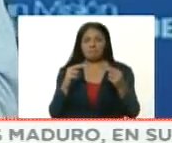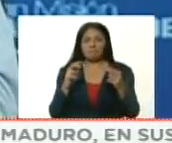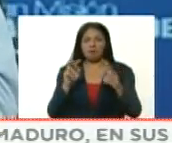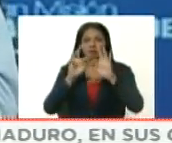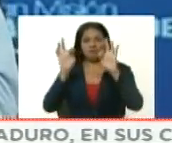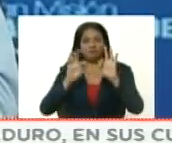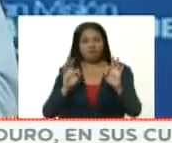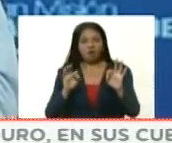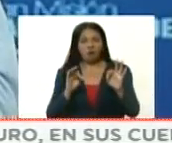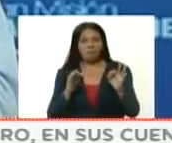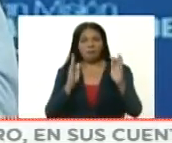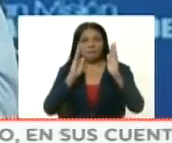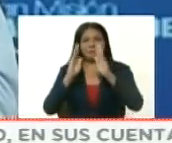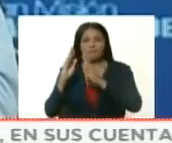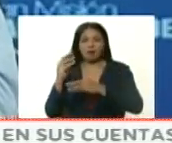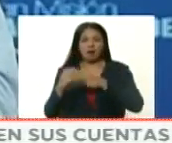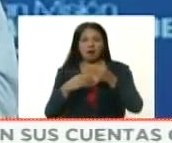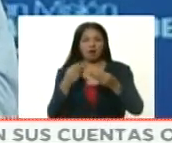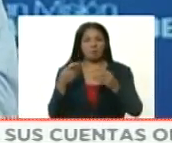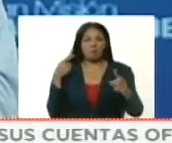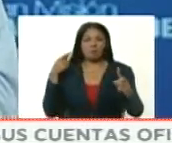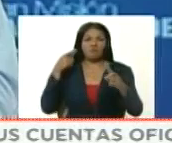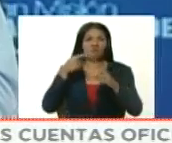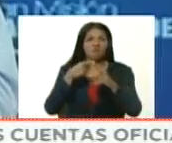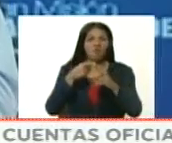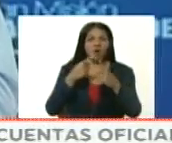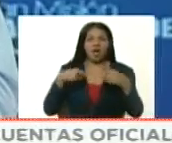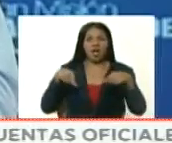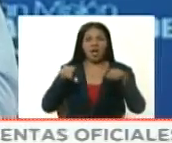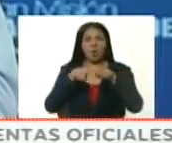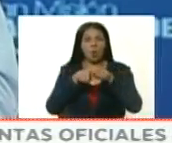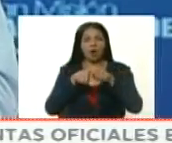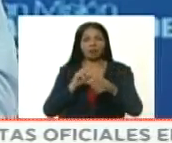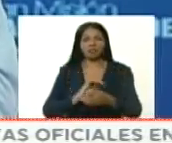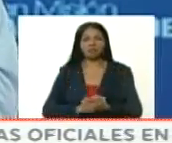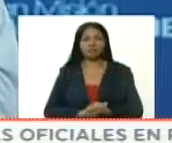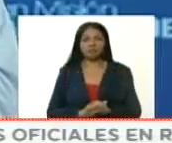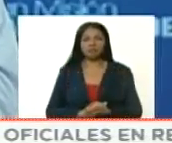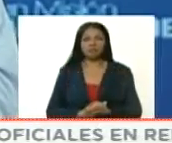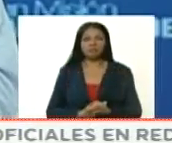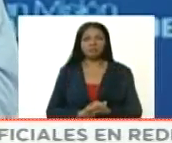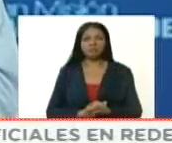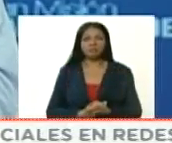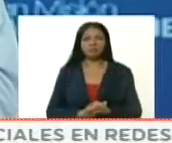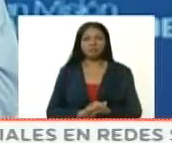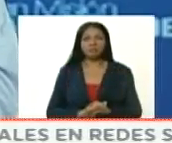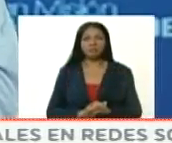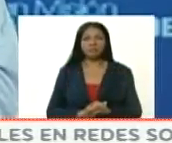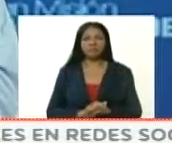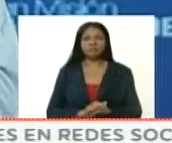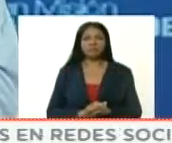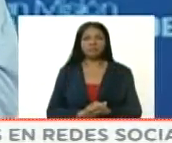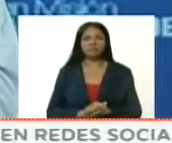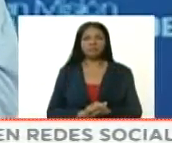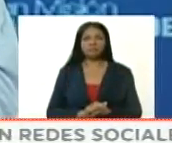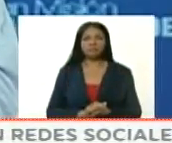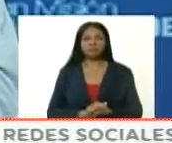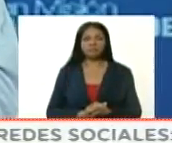de cuadrantes urbanos, viales, rurales, marítimos, lacustres, fluviales.